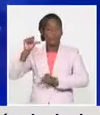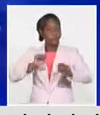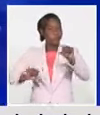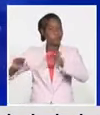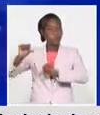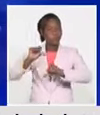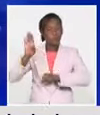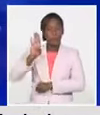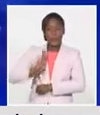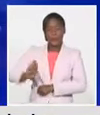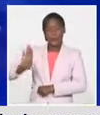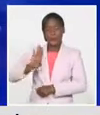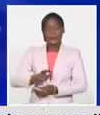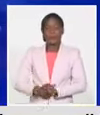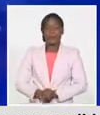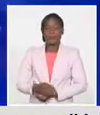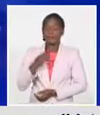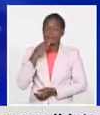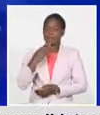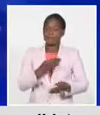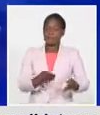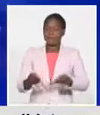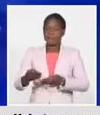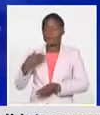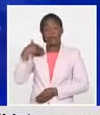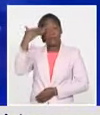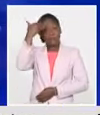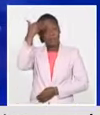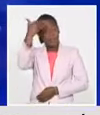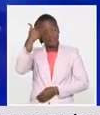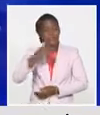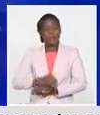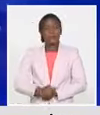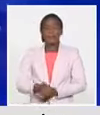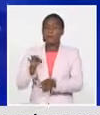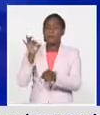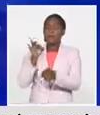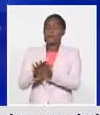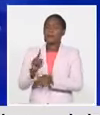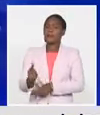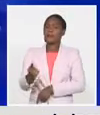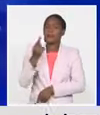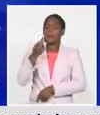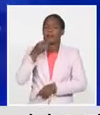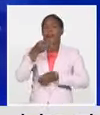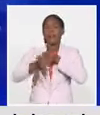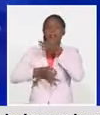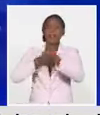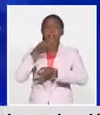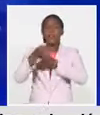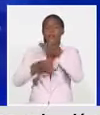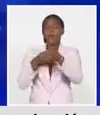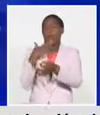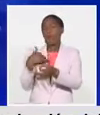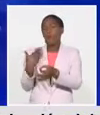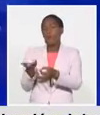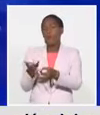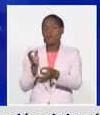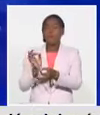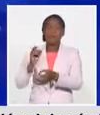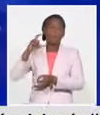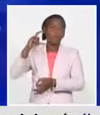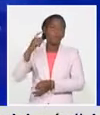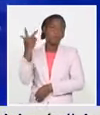Bueno, muchas gracias. Yo creo que sería bueno comenzar hablando de la fase 3 de Abdala,